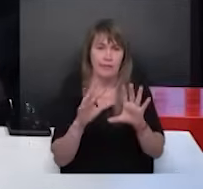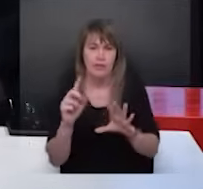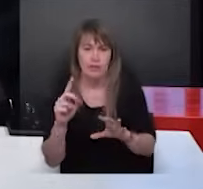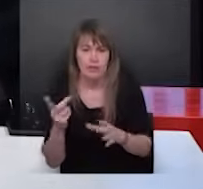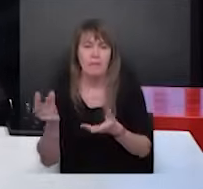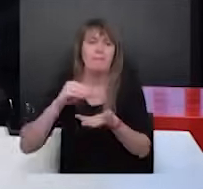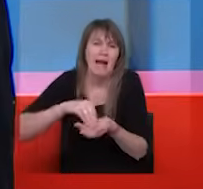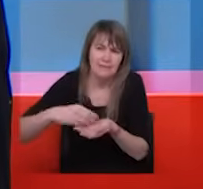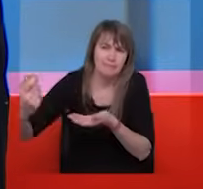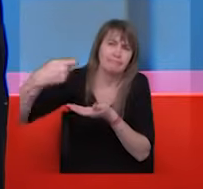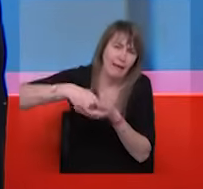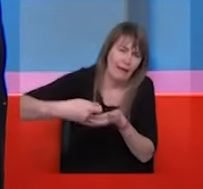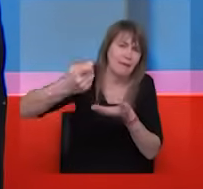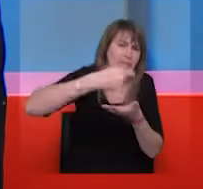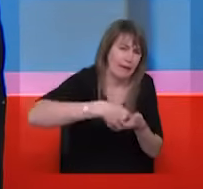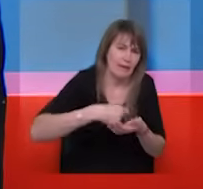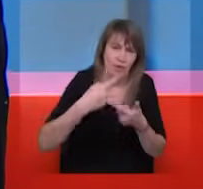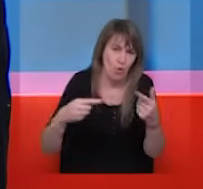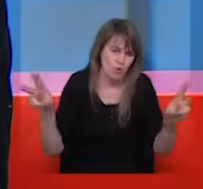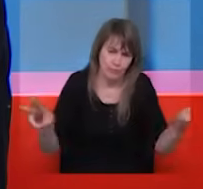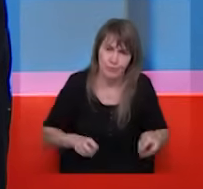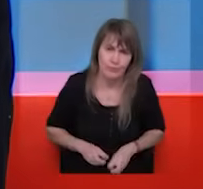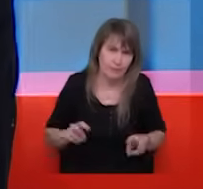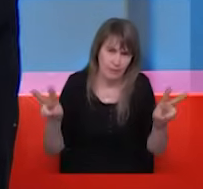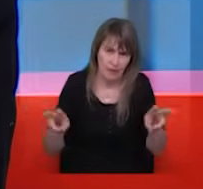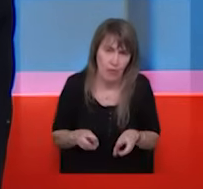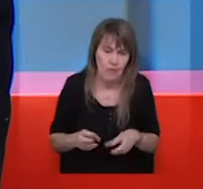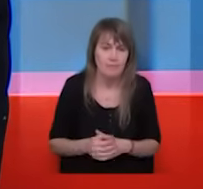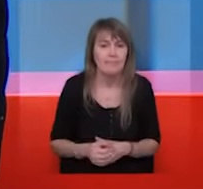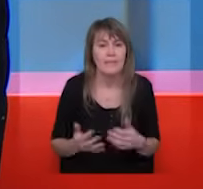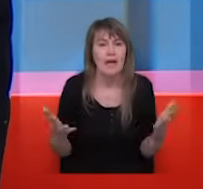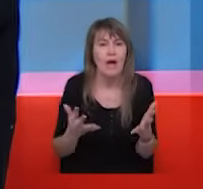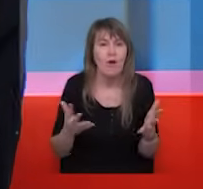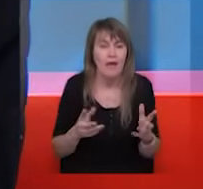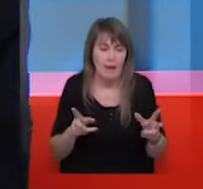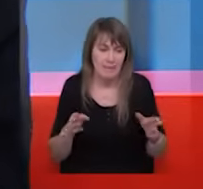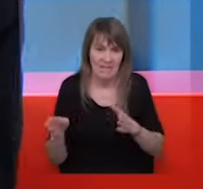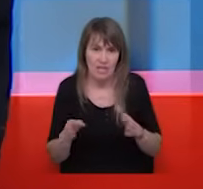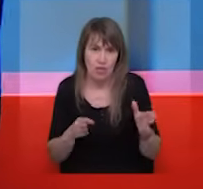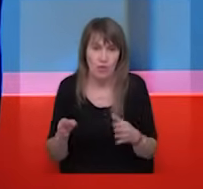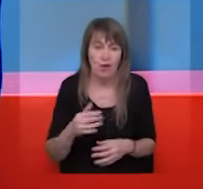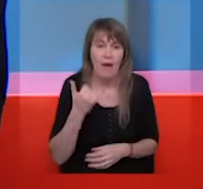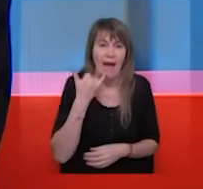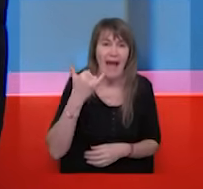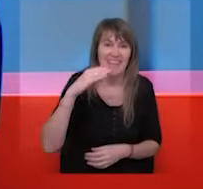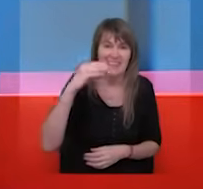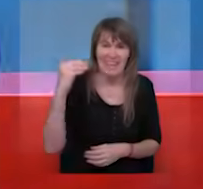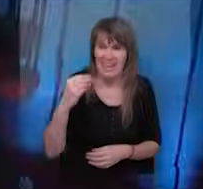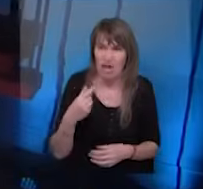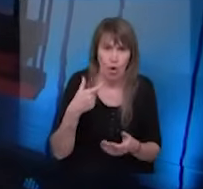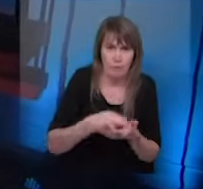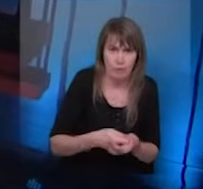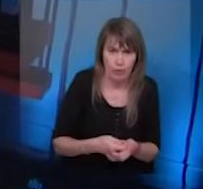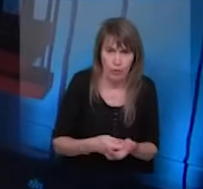las otras este yo por ejemplo en este periodo me llamó la atención como antel le compró la señal de